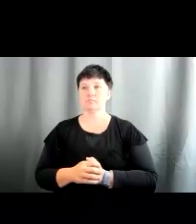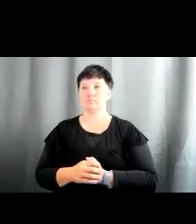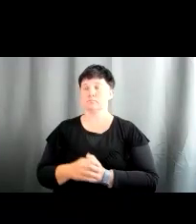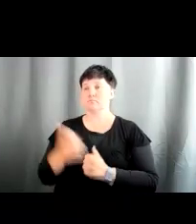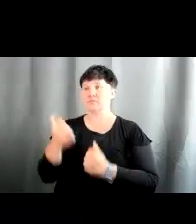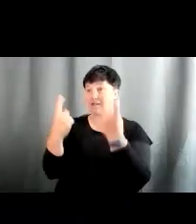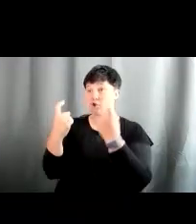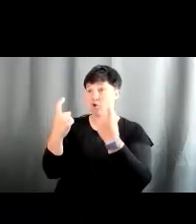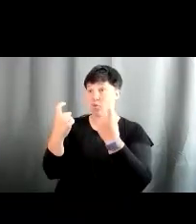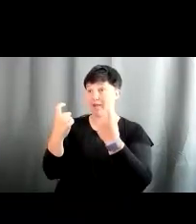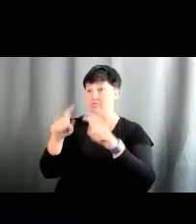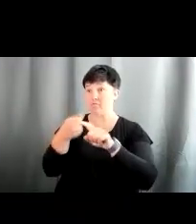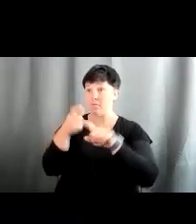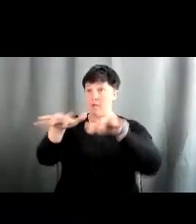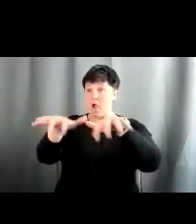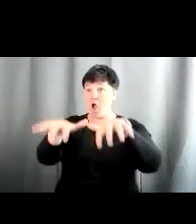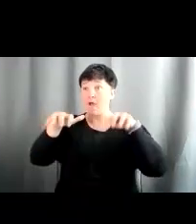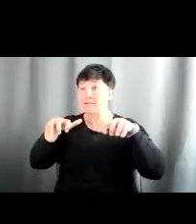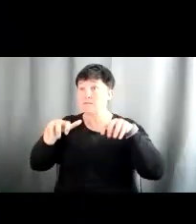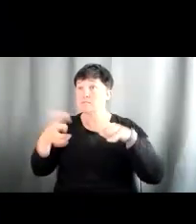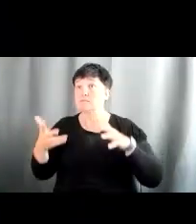Bien, sí.